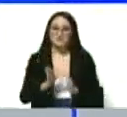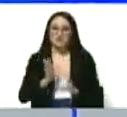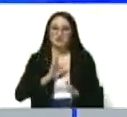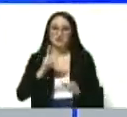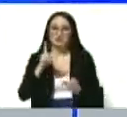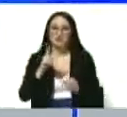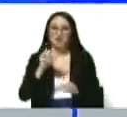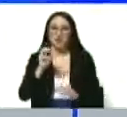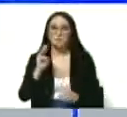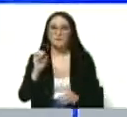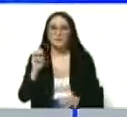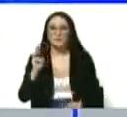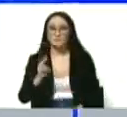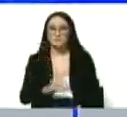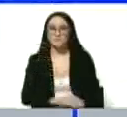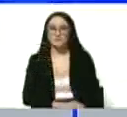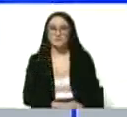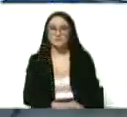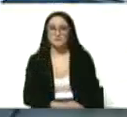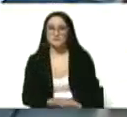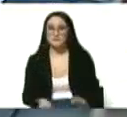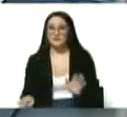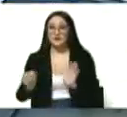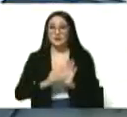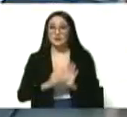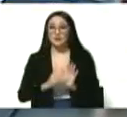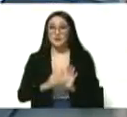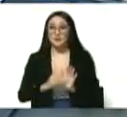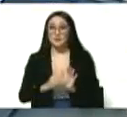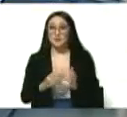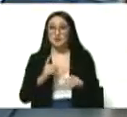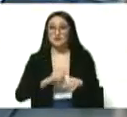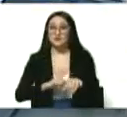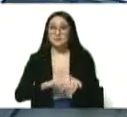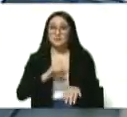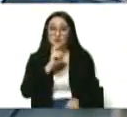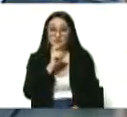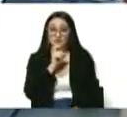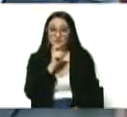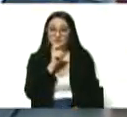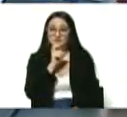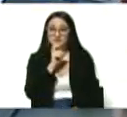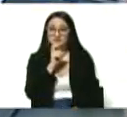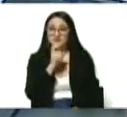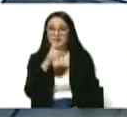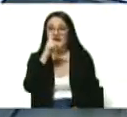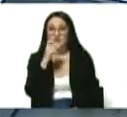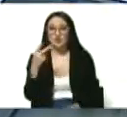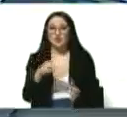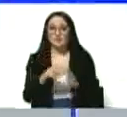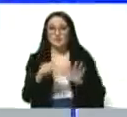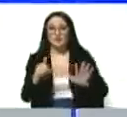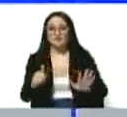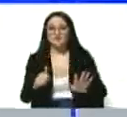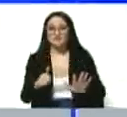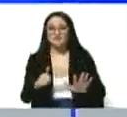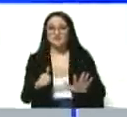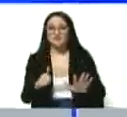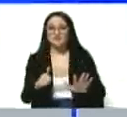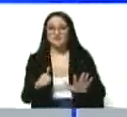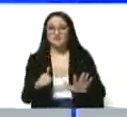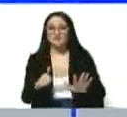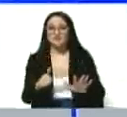OPEP. De nuevo, nos tocaron tiempos tormentosos y fue en el año 2016 donde